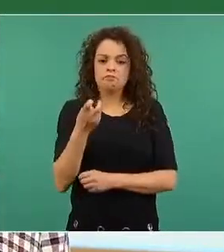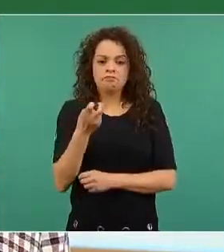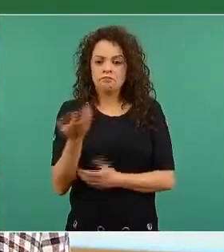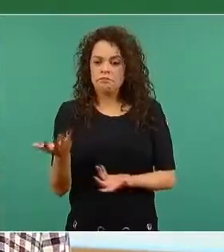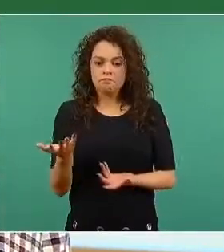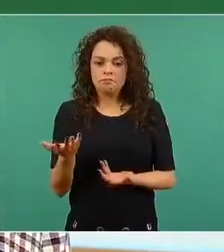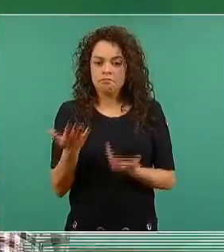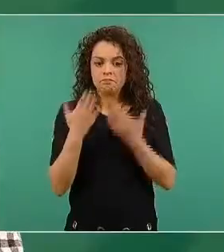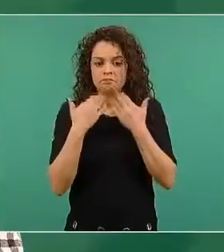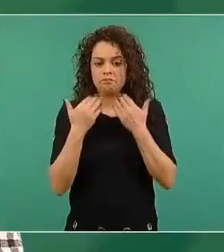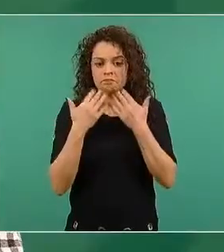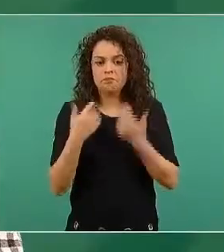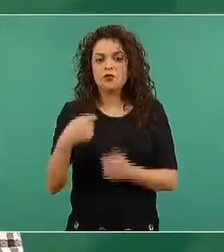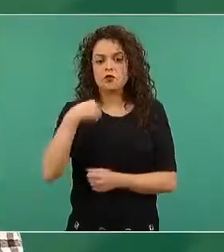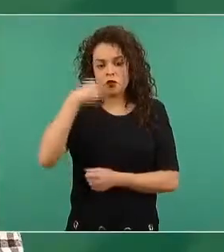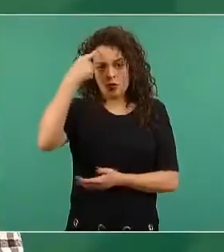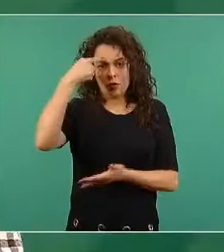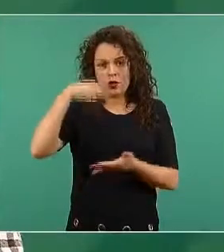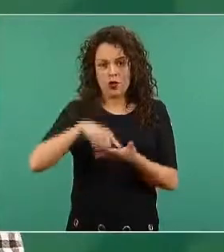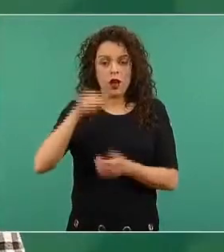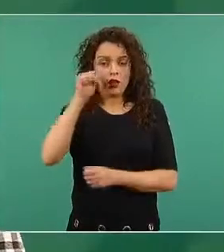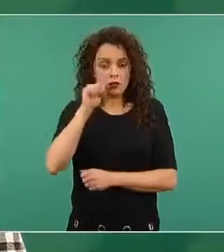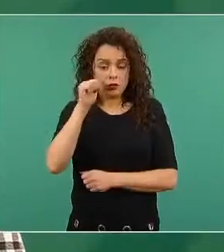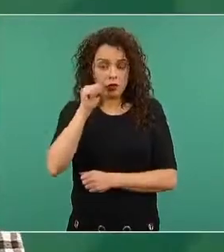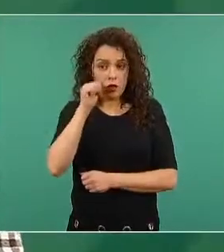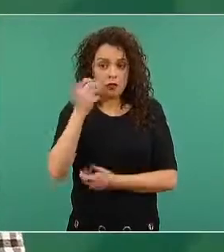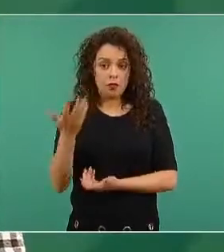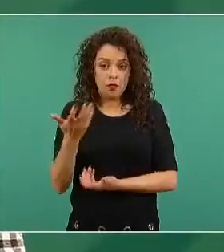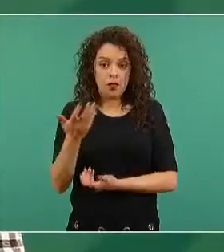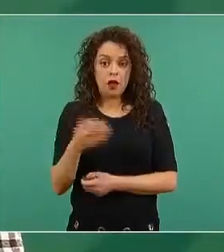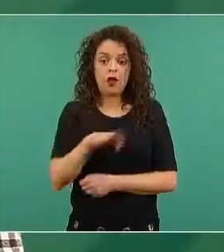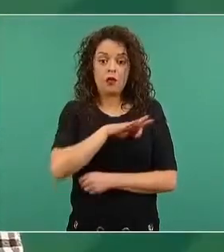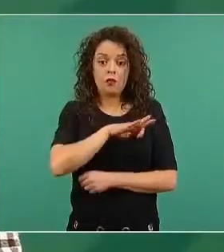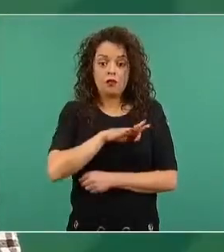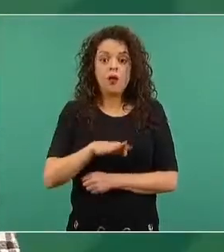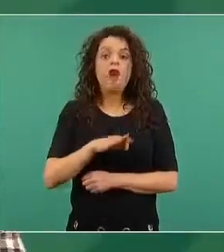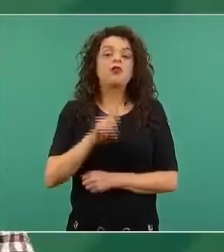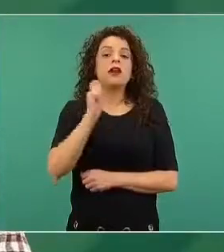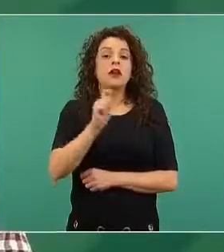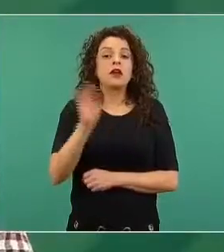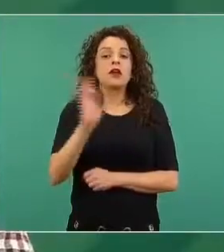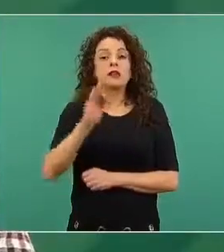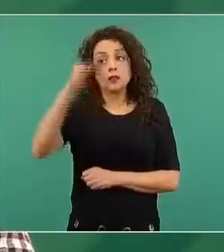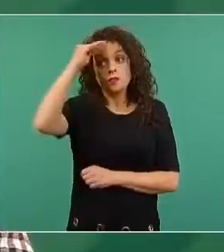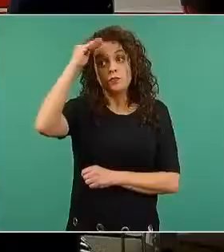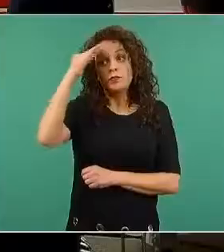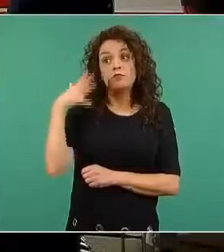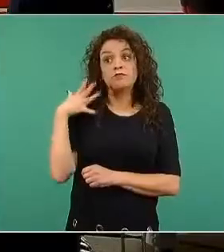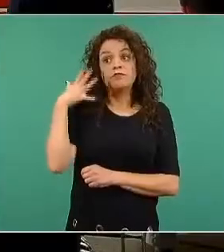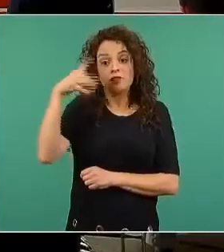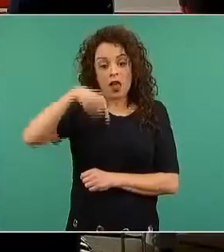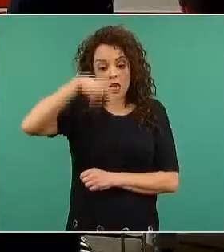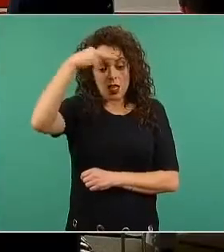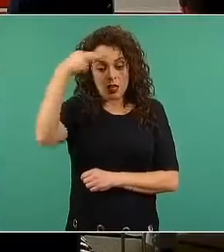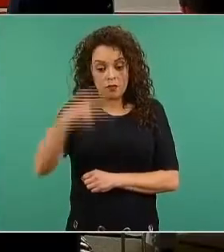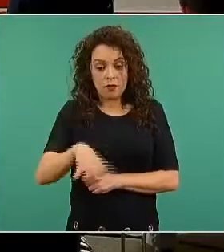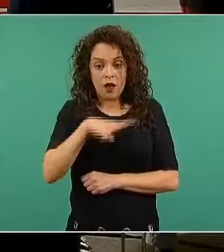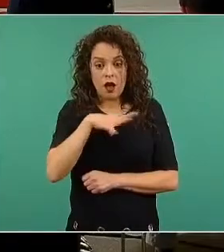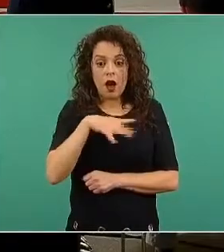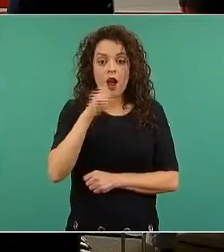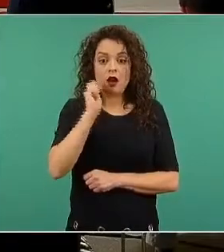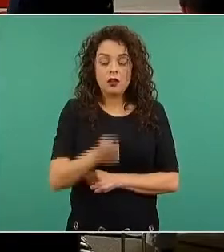considero que siempre sería muy deseable aspirar, no dejamos de aspirar a que en México podamos tener una